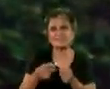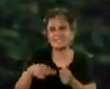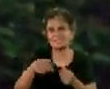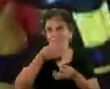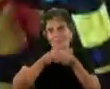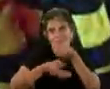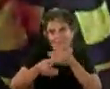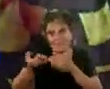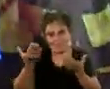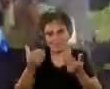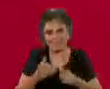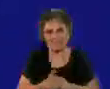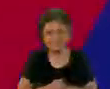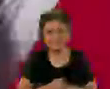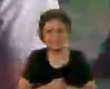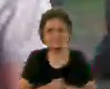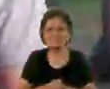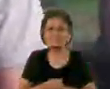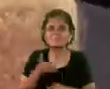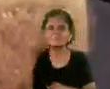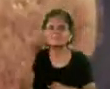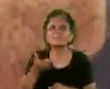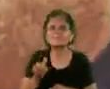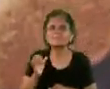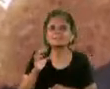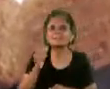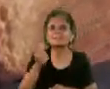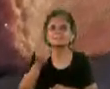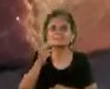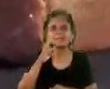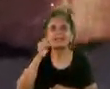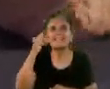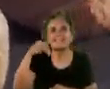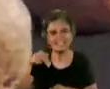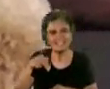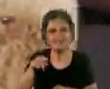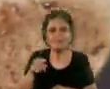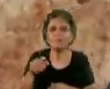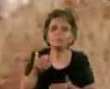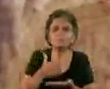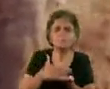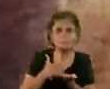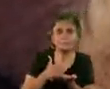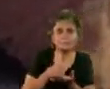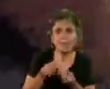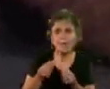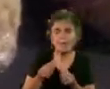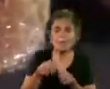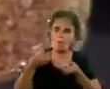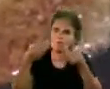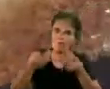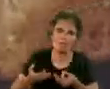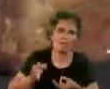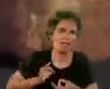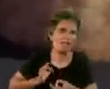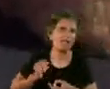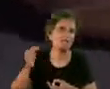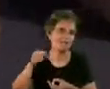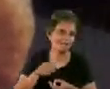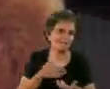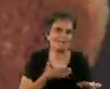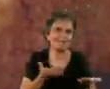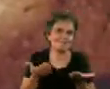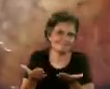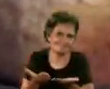productos. Adrián, ¿cómo participa del evento? Está muy bien, ya hace años que estamos participando de las ferias. Se está trabajando bien.